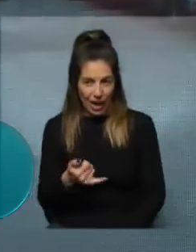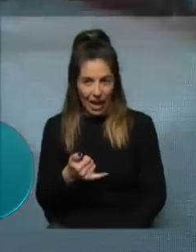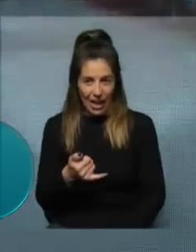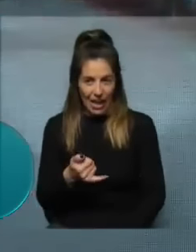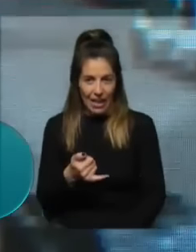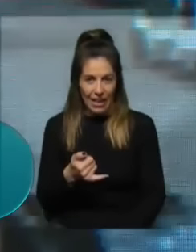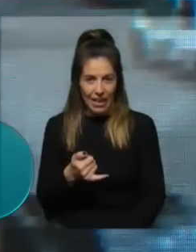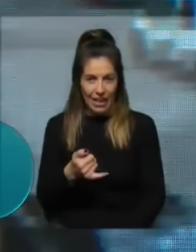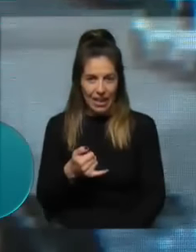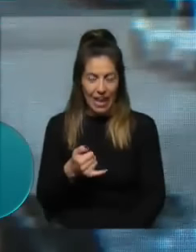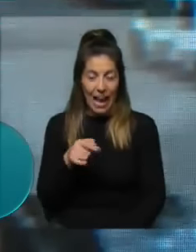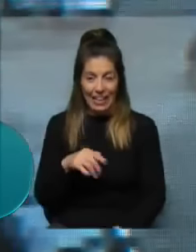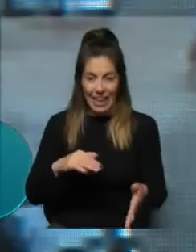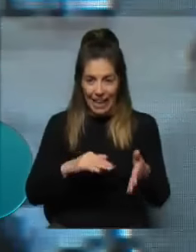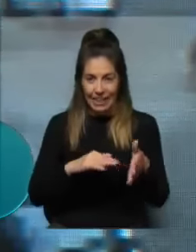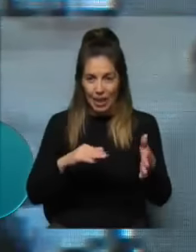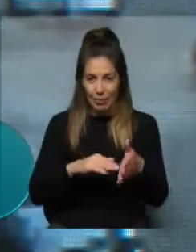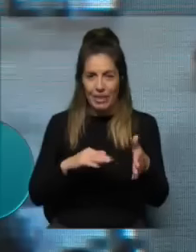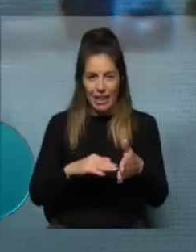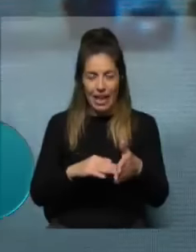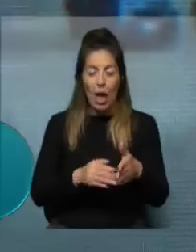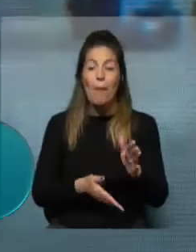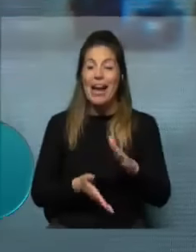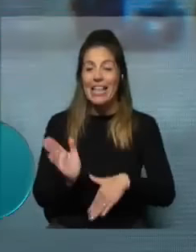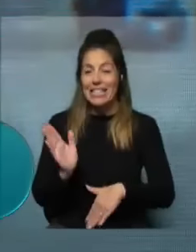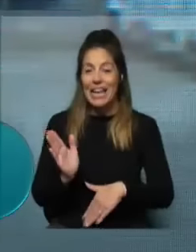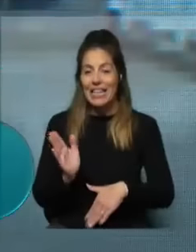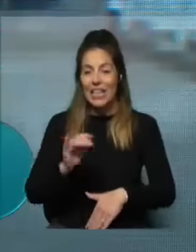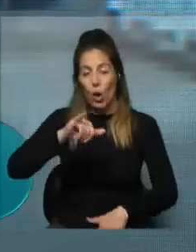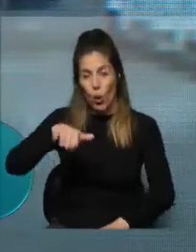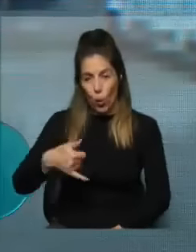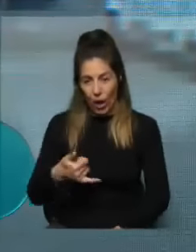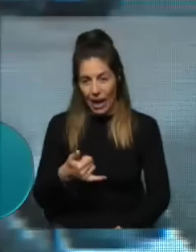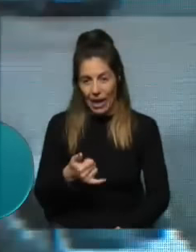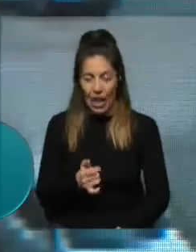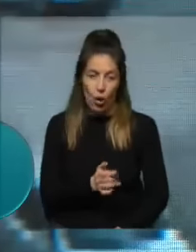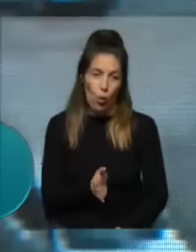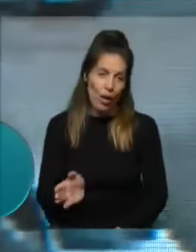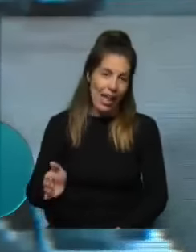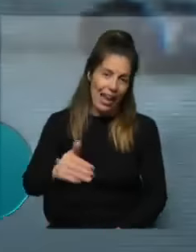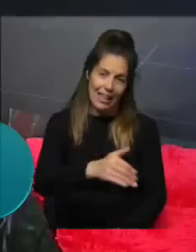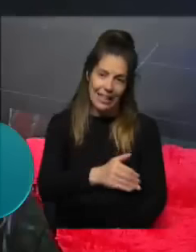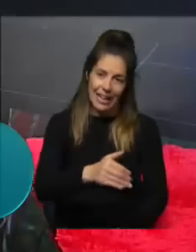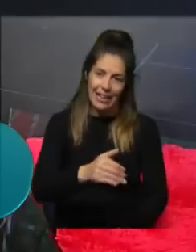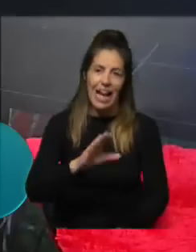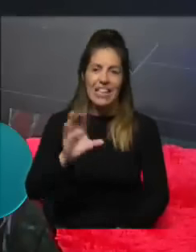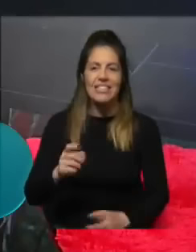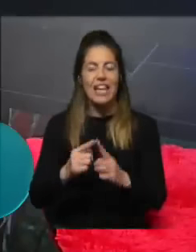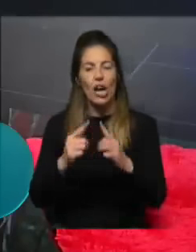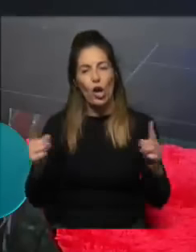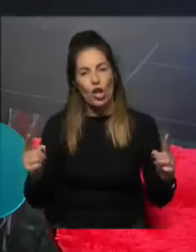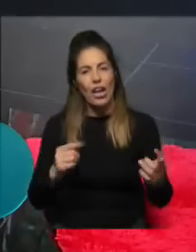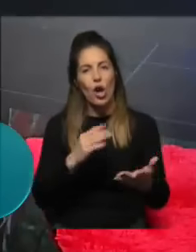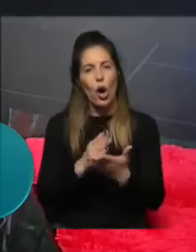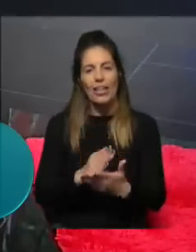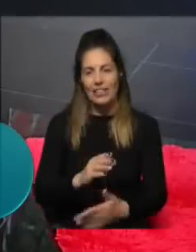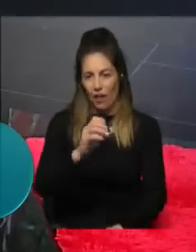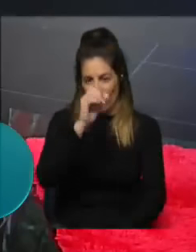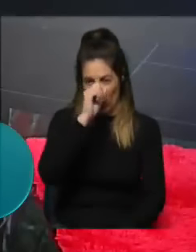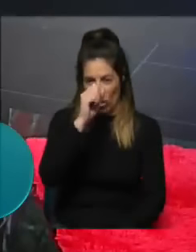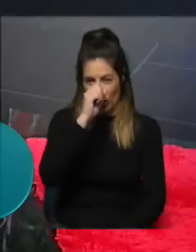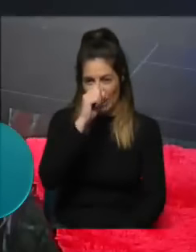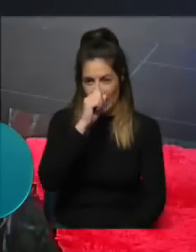ingresar finalmente a la terminal. Y para salir, van a salir por Juncal, van a girar a la izquierda por Cerro Largo hasta la calle Florida y van a